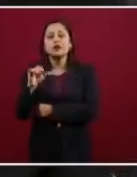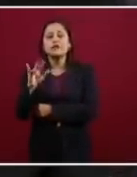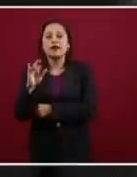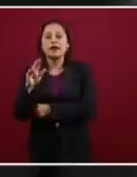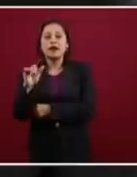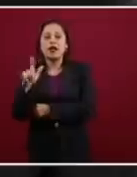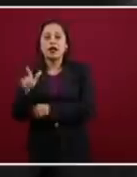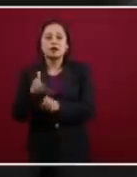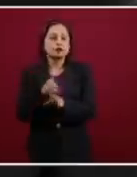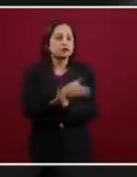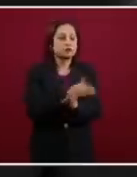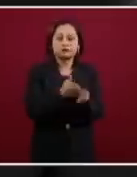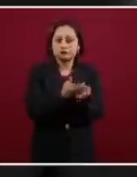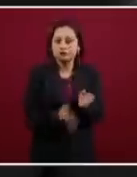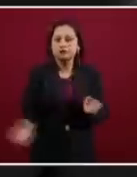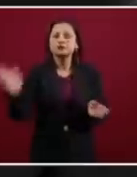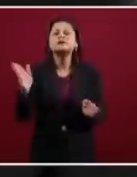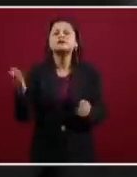en qué consiste